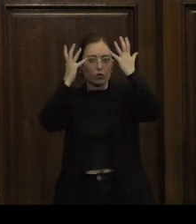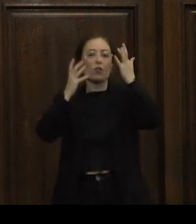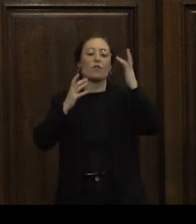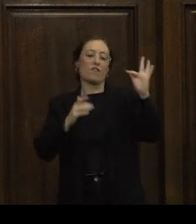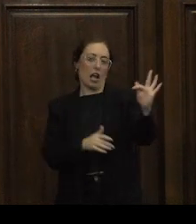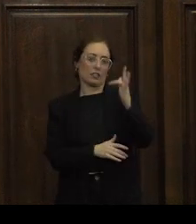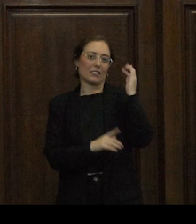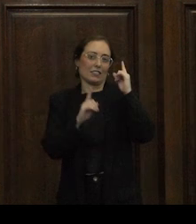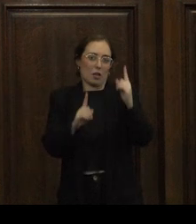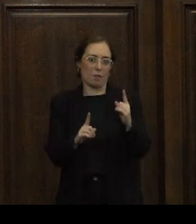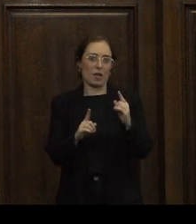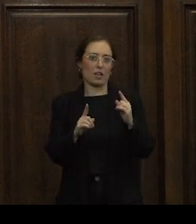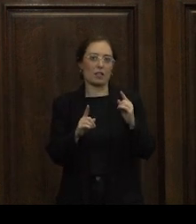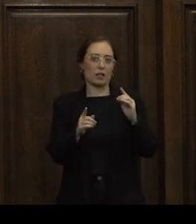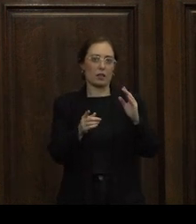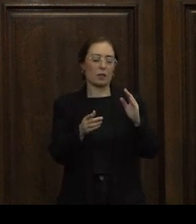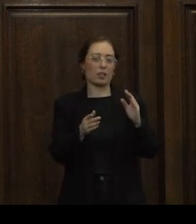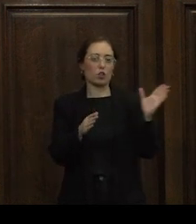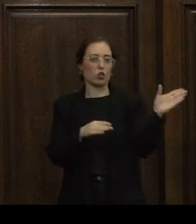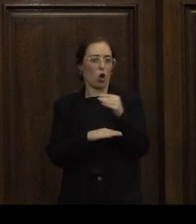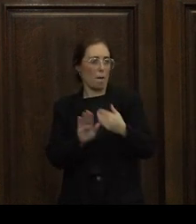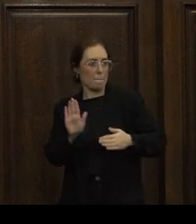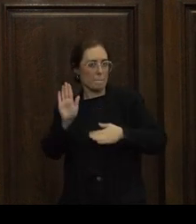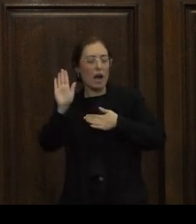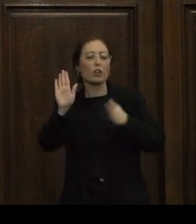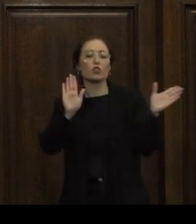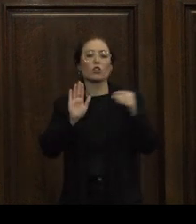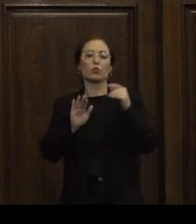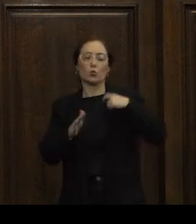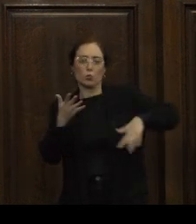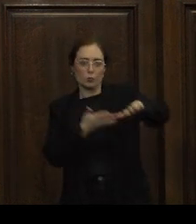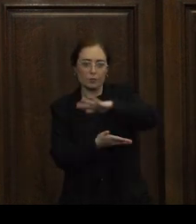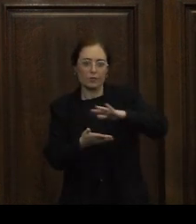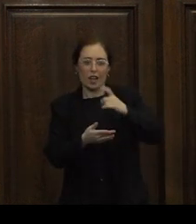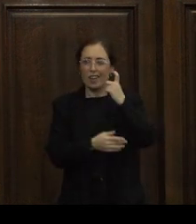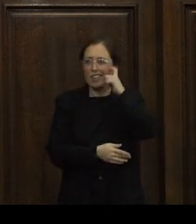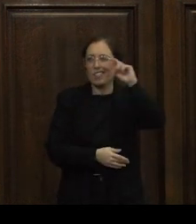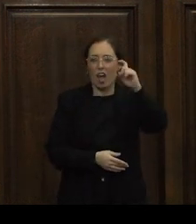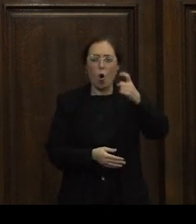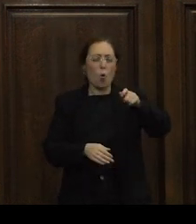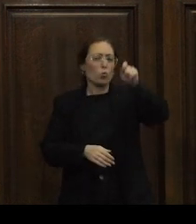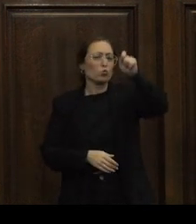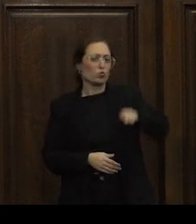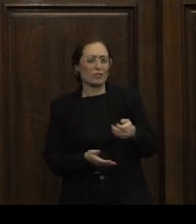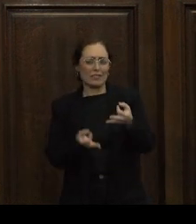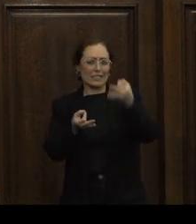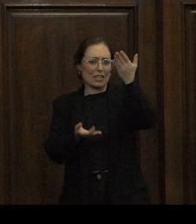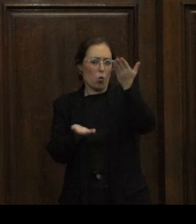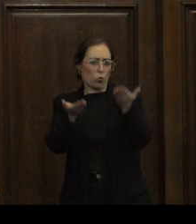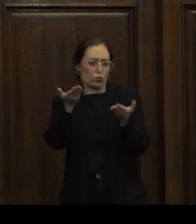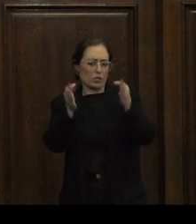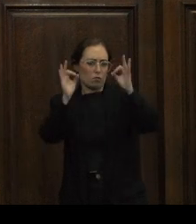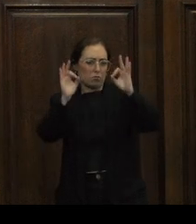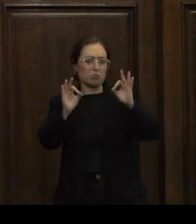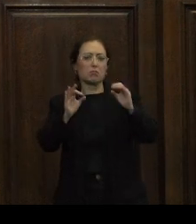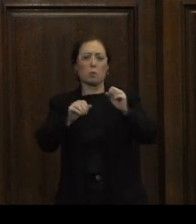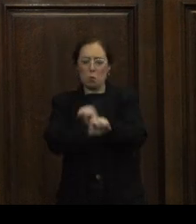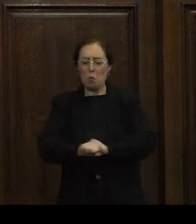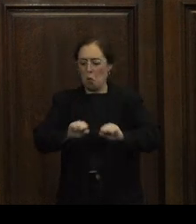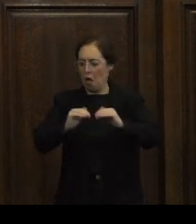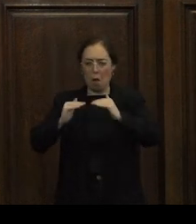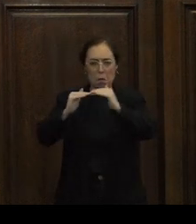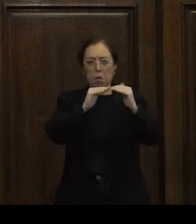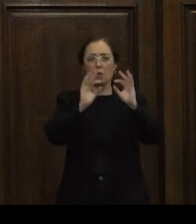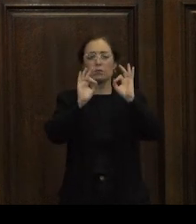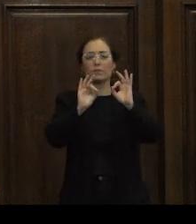¿no?, el pacto o contrato social entre todos los ciudadanos, la idea de una justicia ciega y ecuánime,